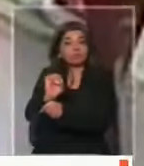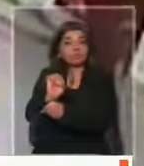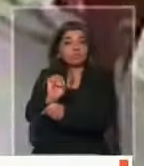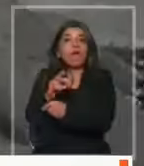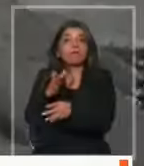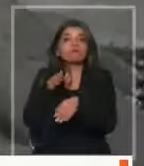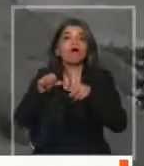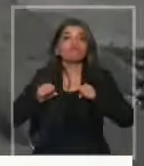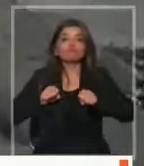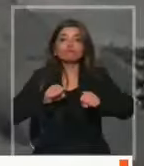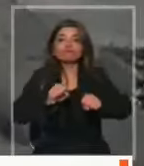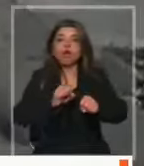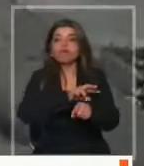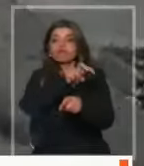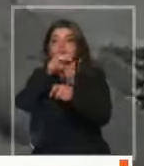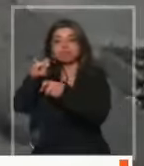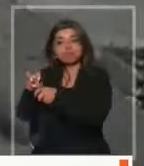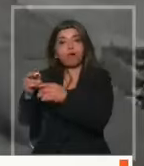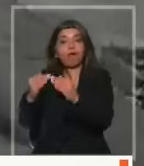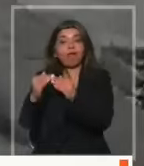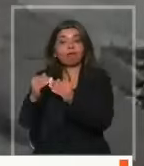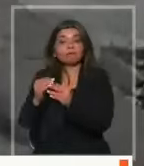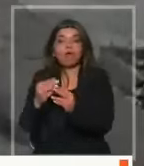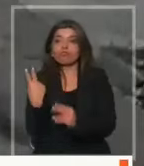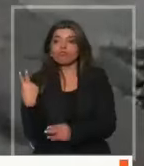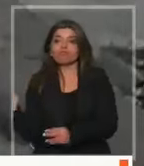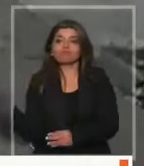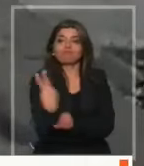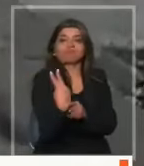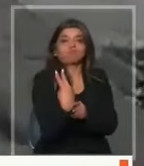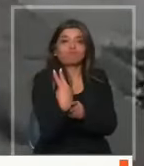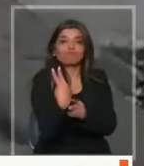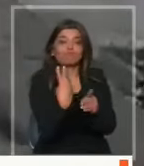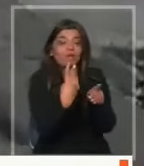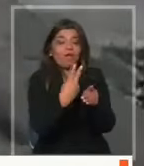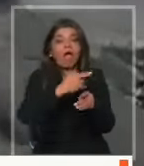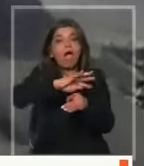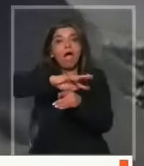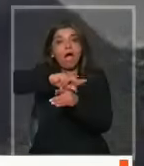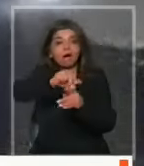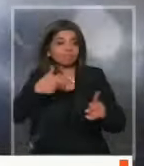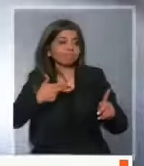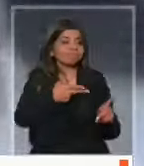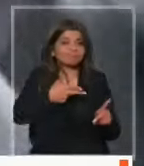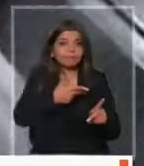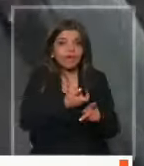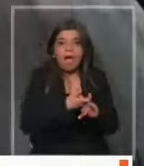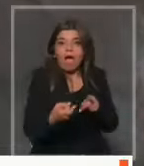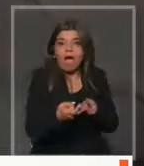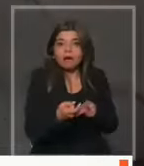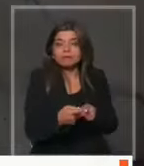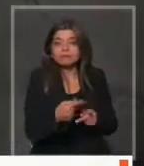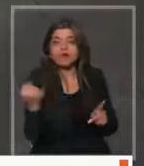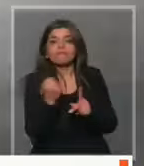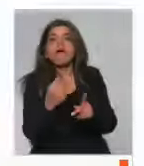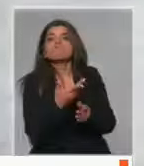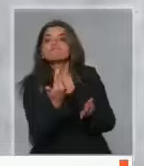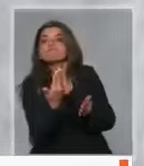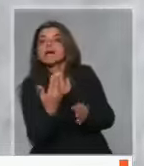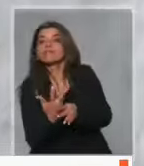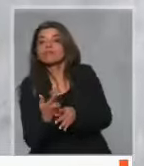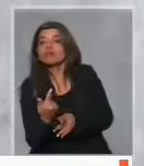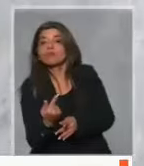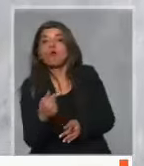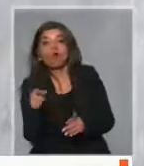en el supermercado. Fue atacado por 2 delincuentes que se acercaron a ellos y los amenazaron de muerte. Dijo, bájate, bueno, si no,